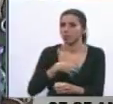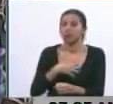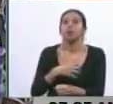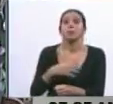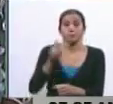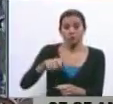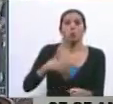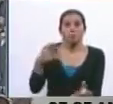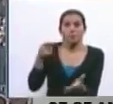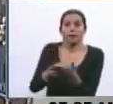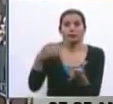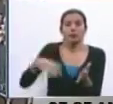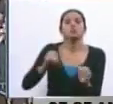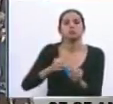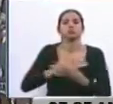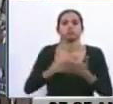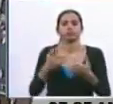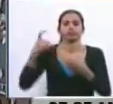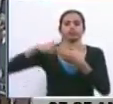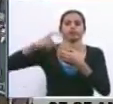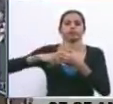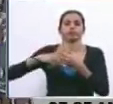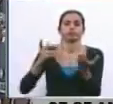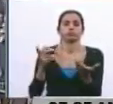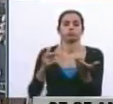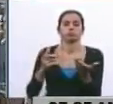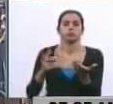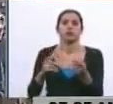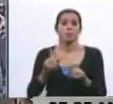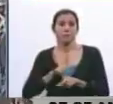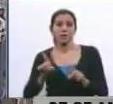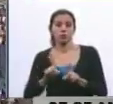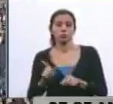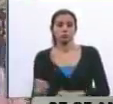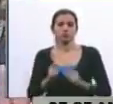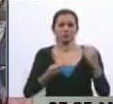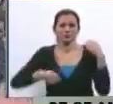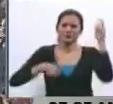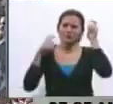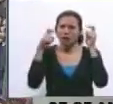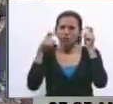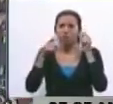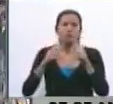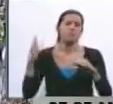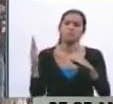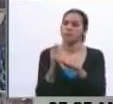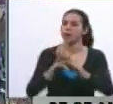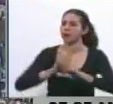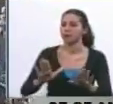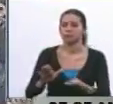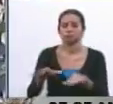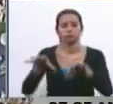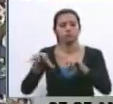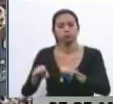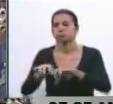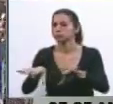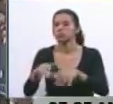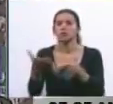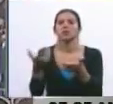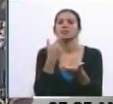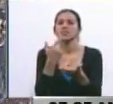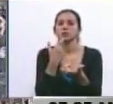costos para el consumo de la comunicación. Chávez llegó y mandó a parar, es decir, mandó a que